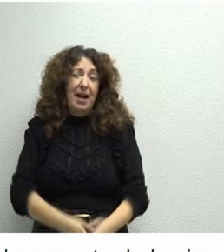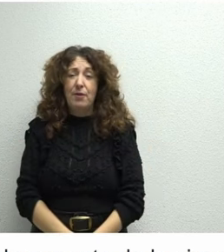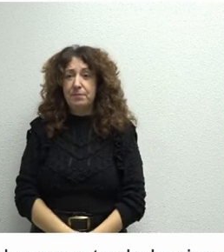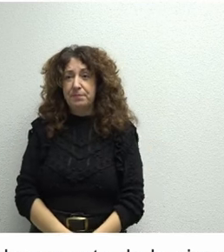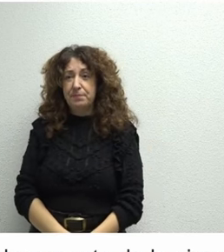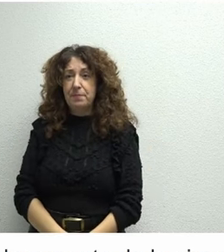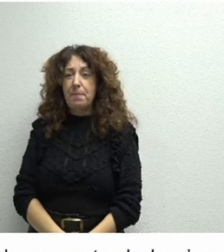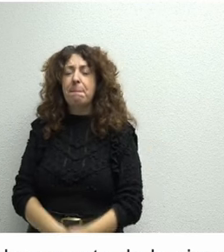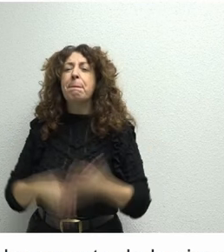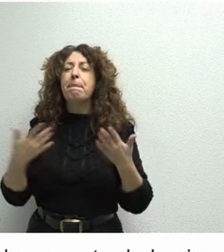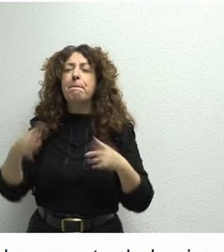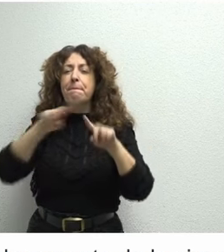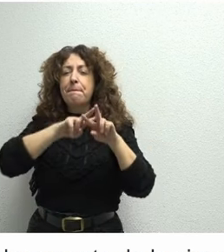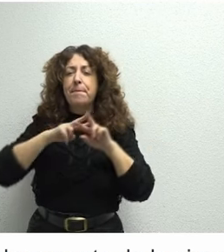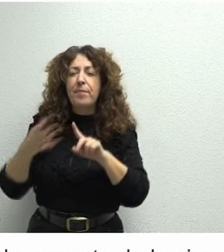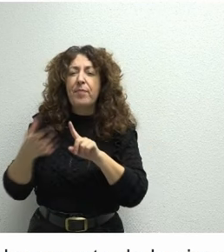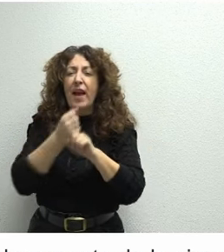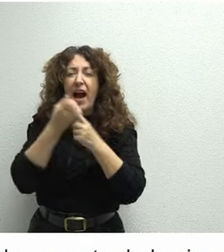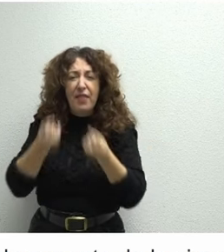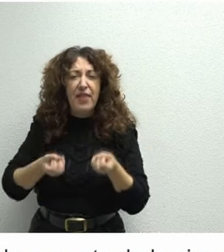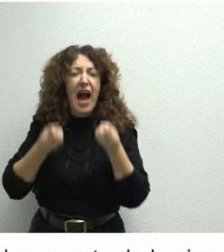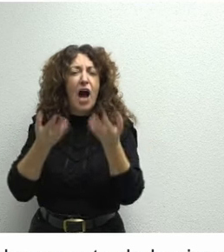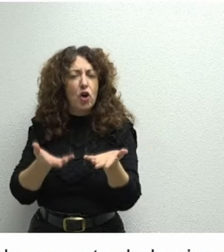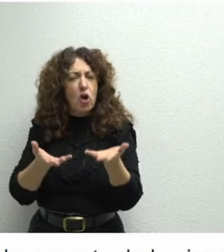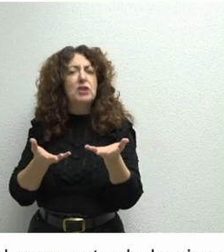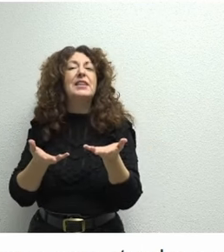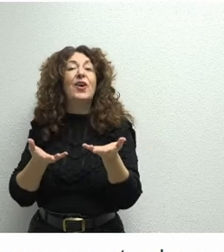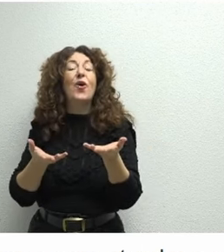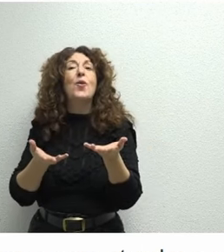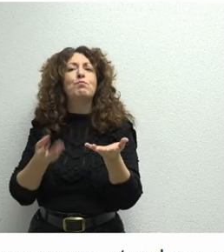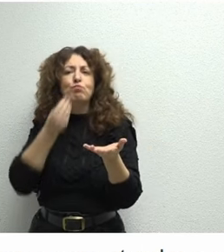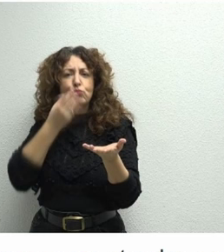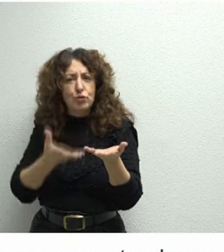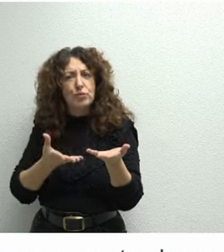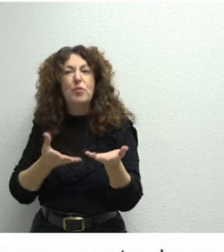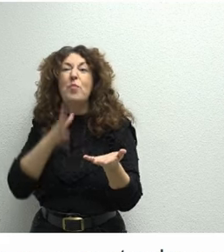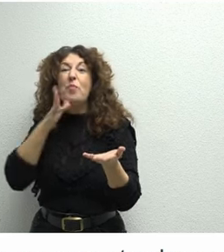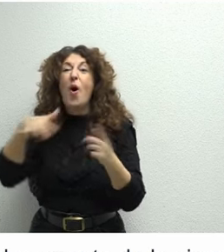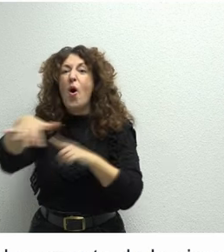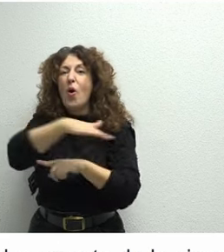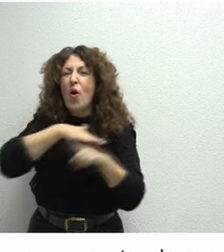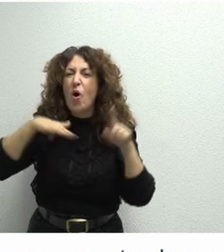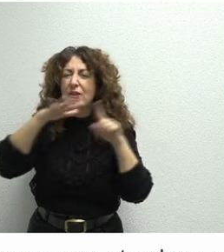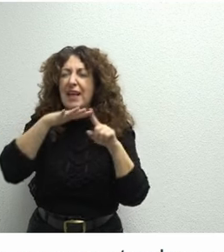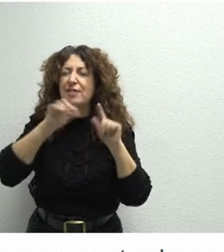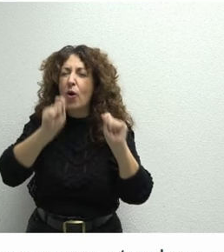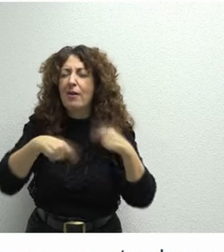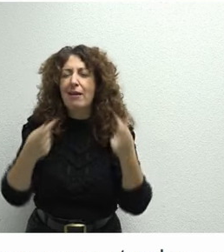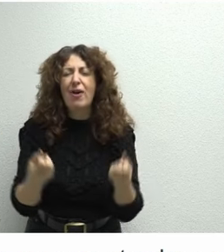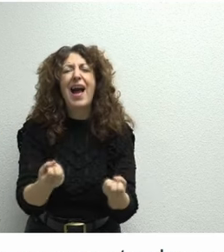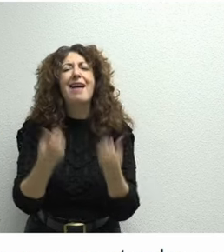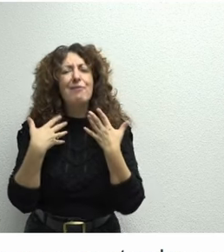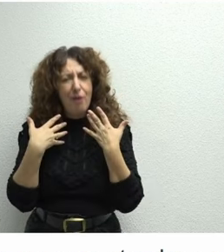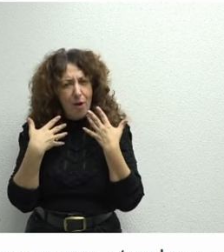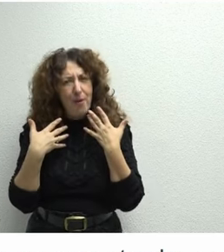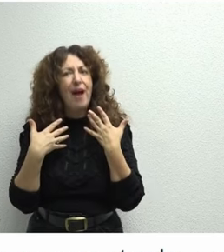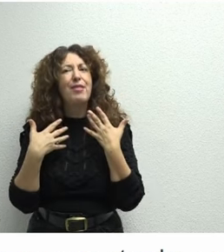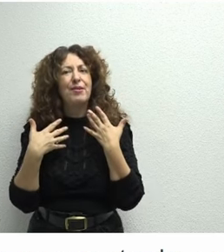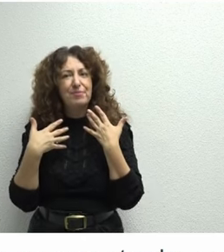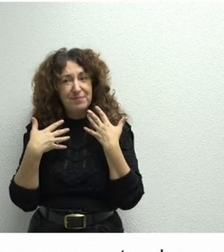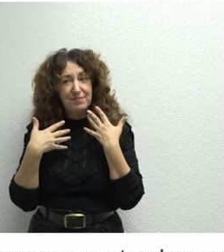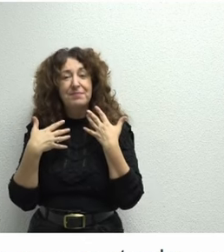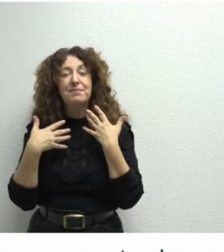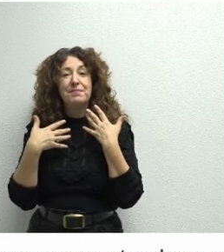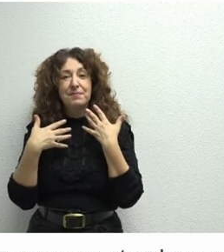mejora el diagnóstico porque de alguna manera nos da una información en los contextos naturales y lo que todos somos conscientes Es que la información es